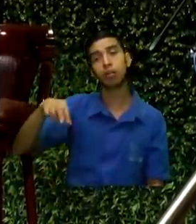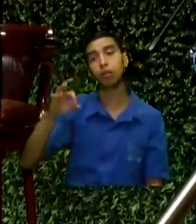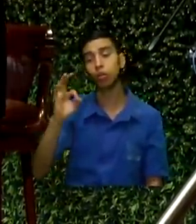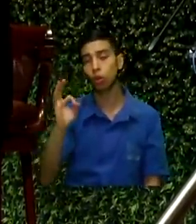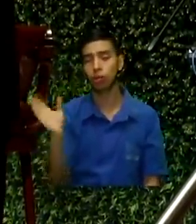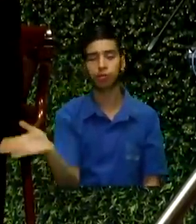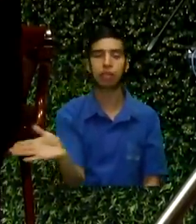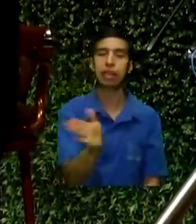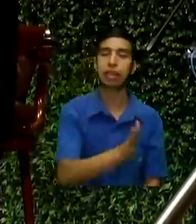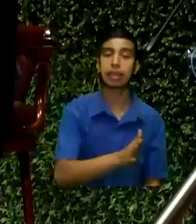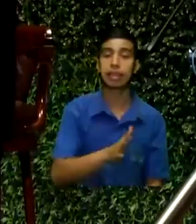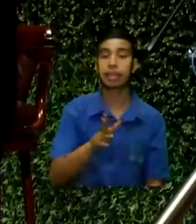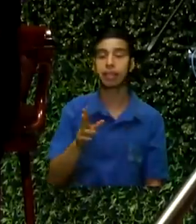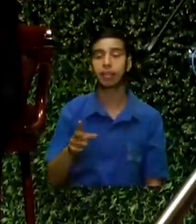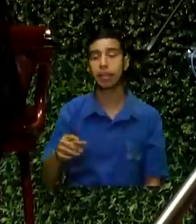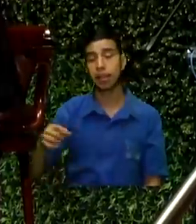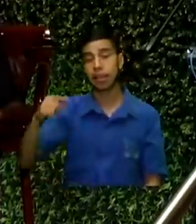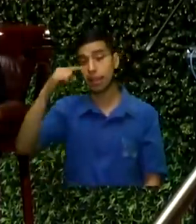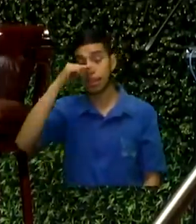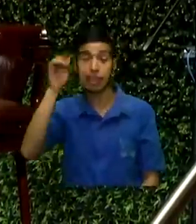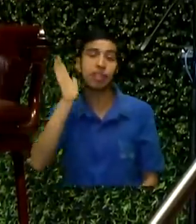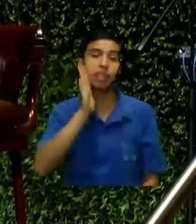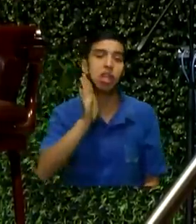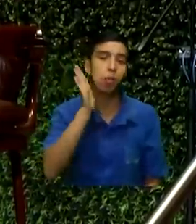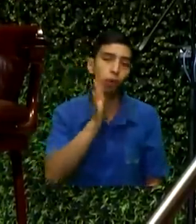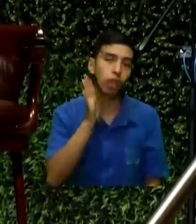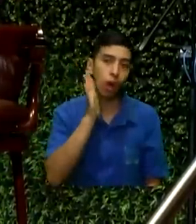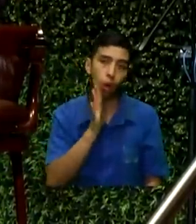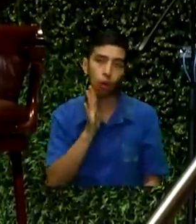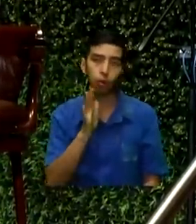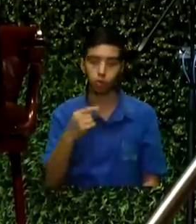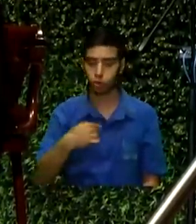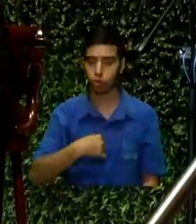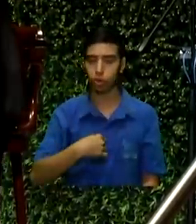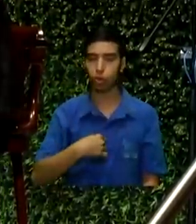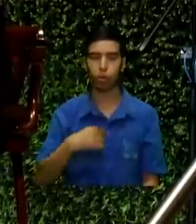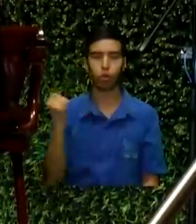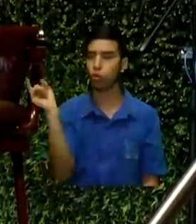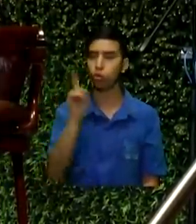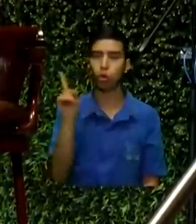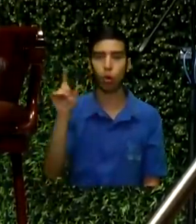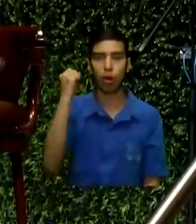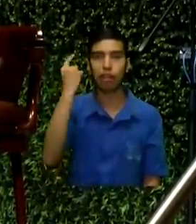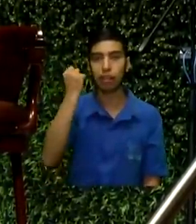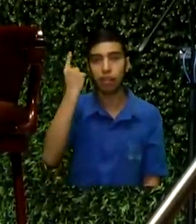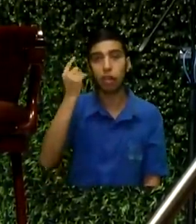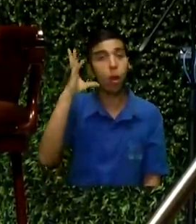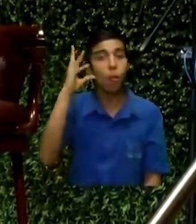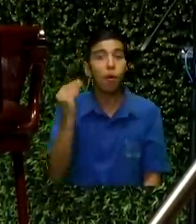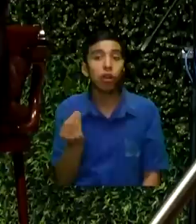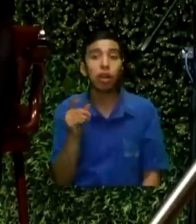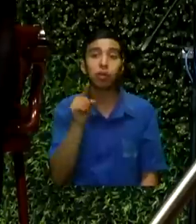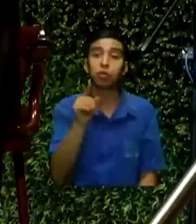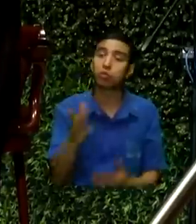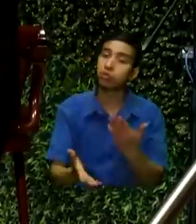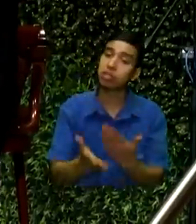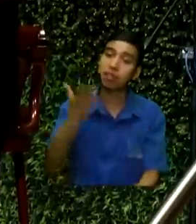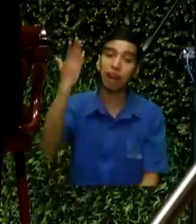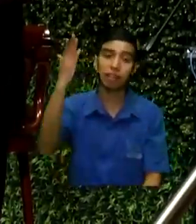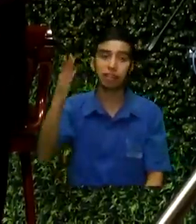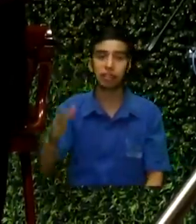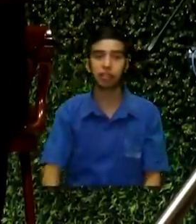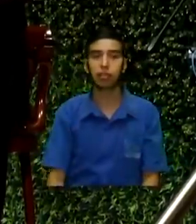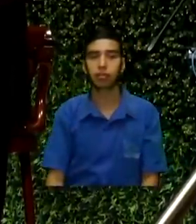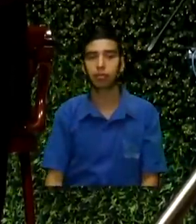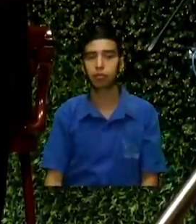otras instrucciones bien tremendas. No, pero no entiendo por qué te tenés que ir. Bueno, mira, te voy a decir, deja de estar